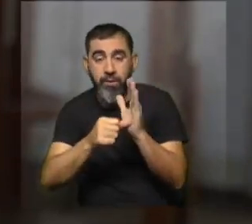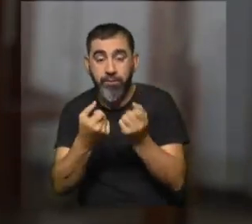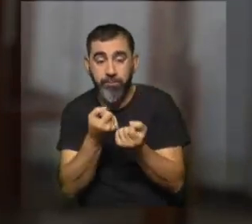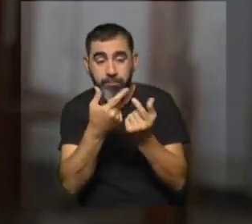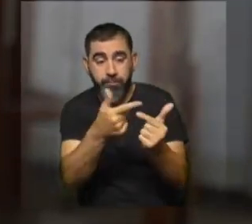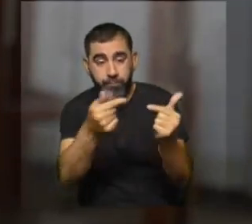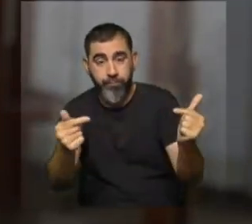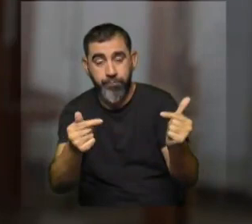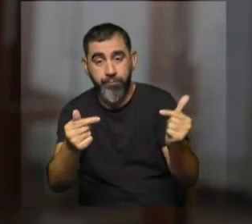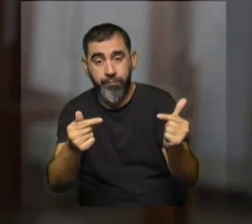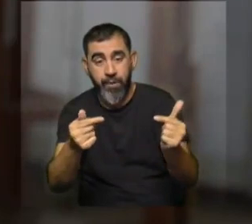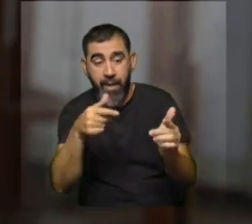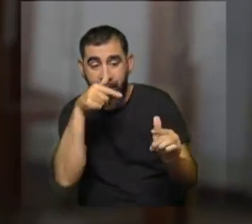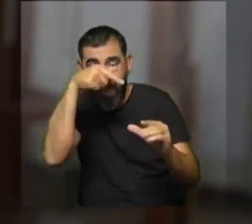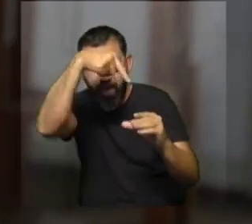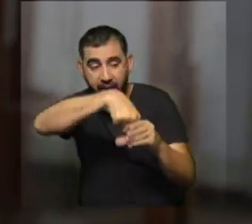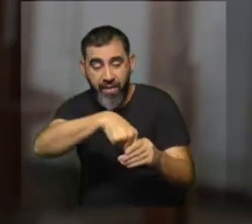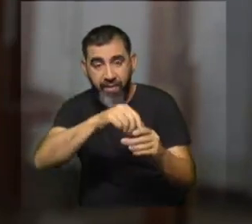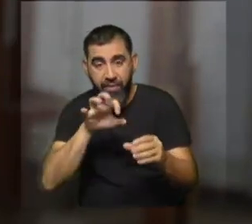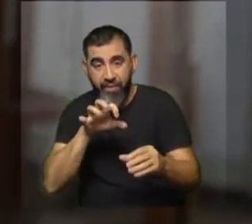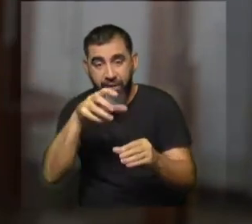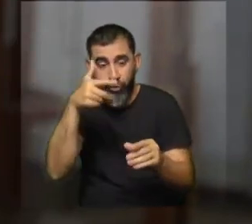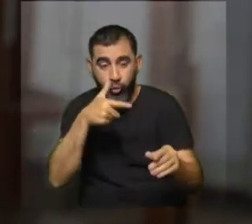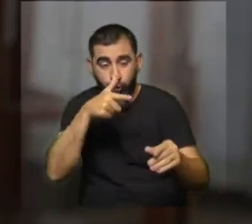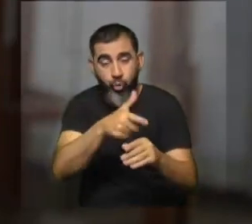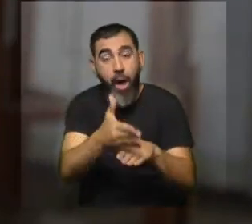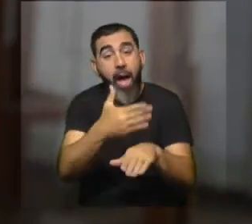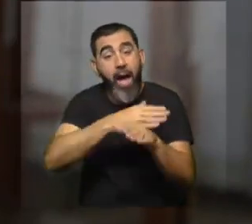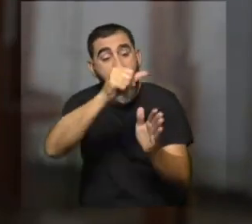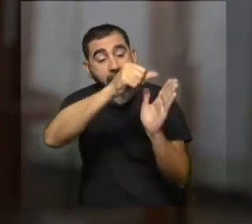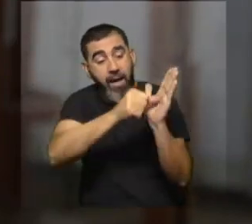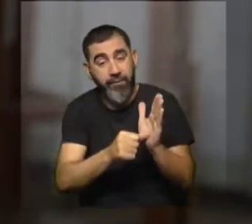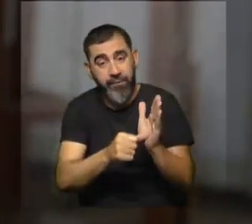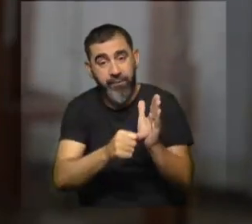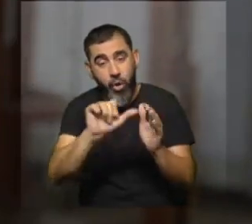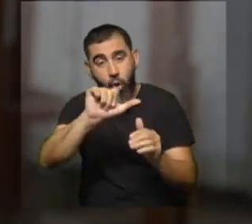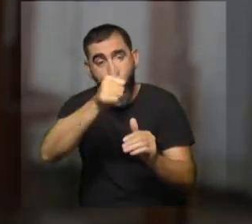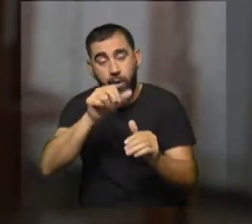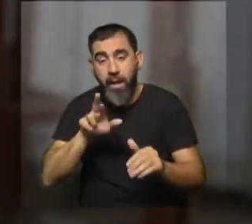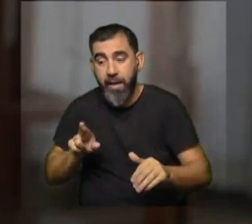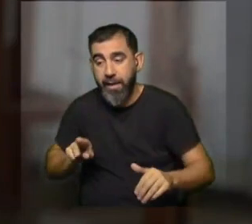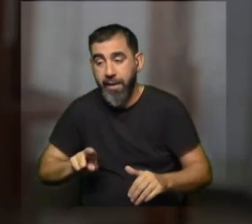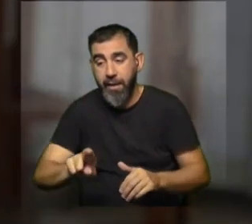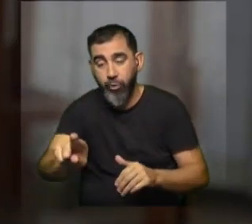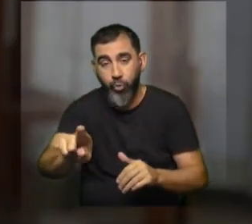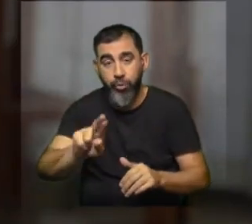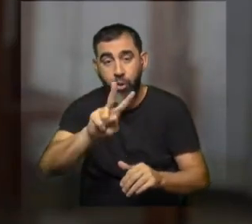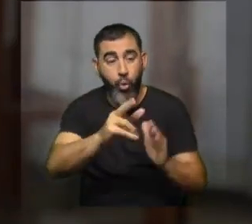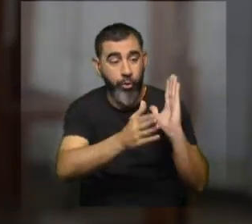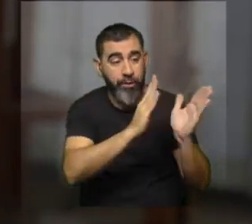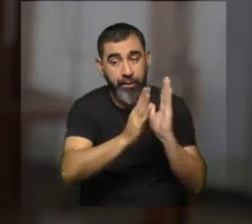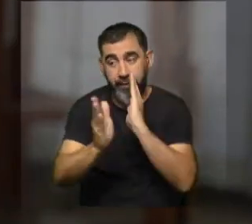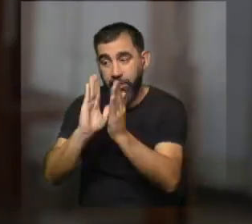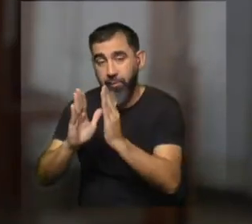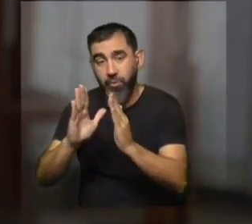salmonela intralesional, o sea, adentro del tumor, antes de la cirugía, logra que los ratones que tuvieron las dos terapias